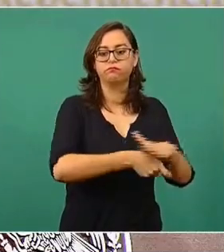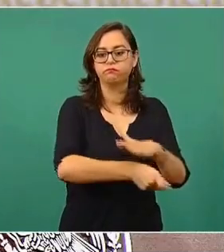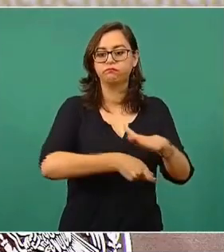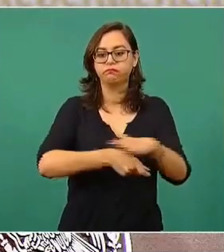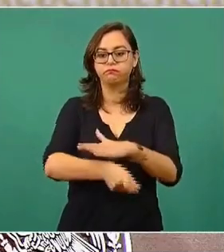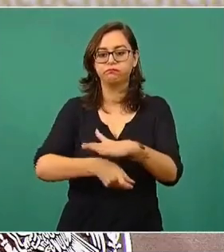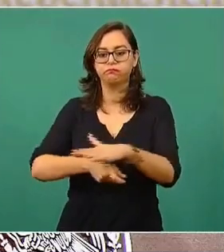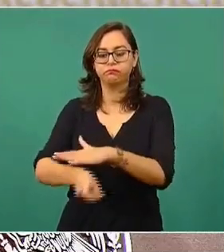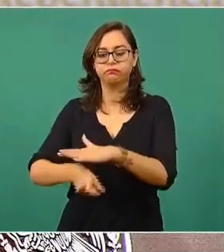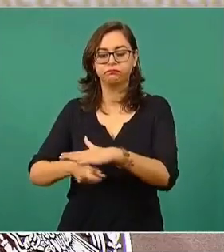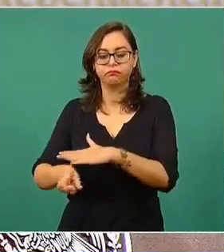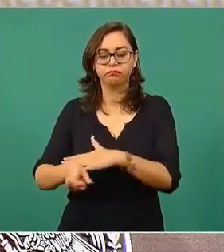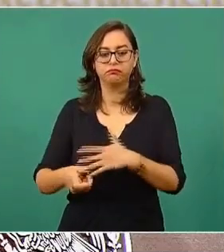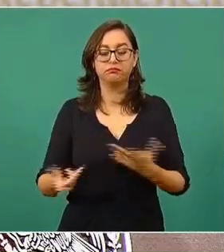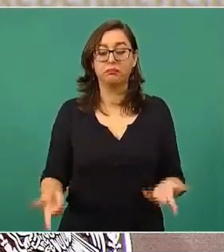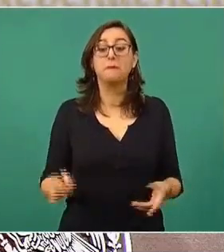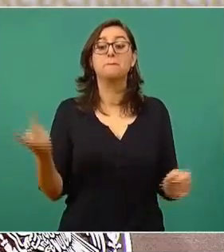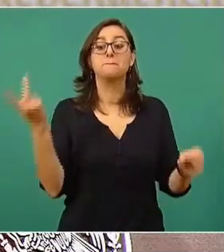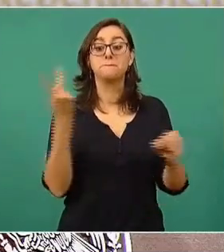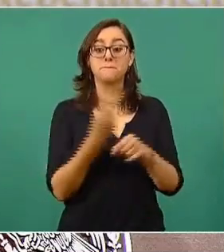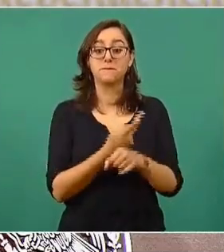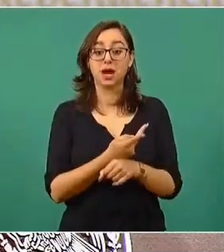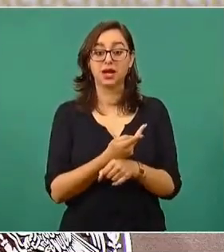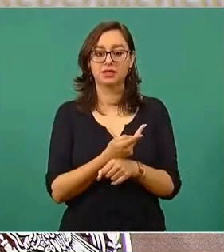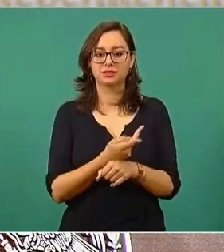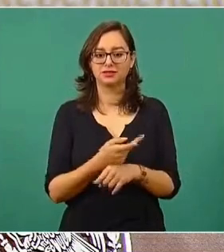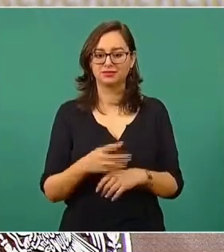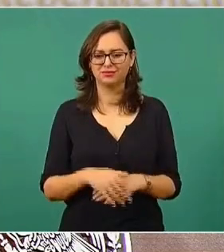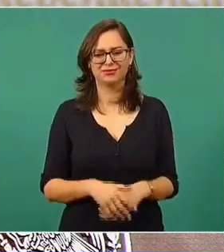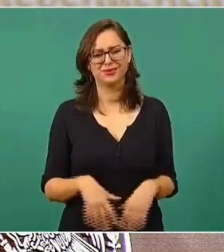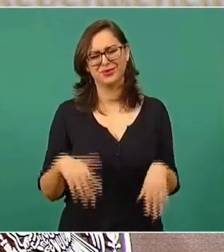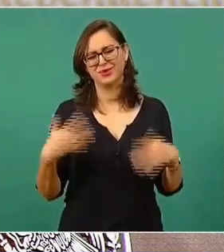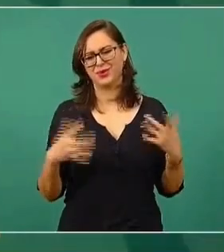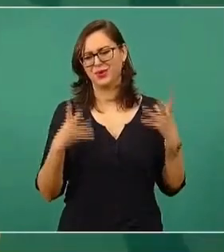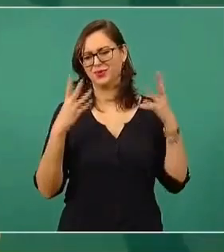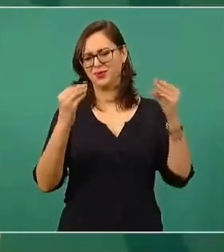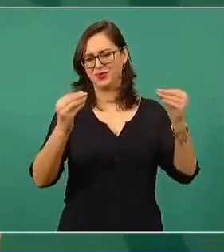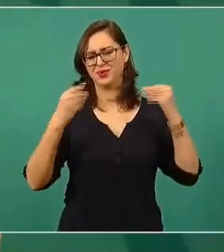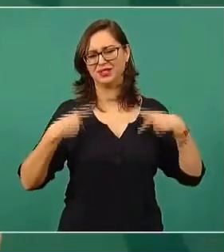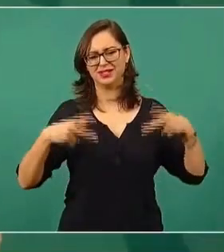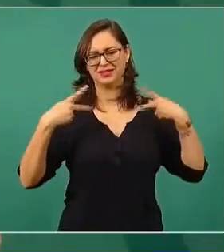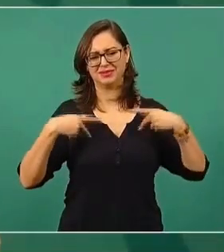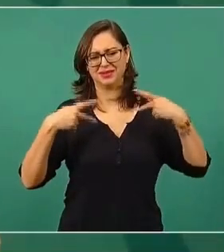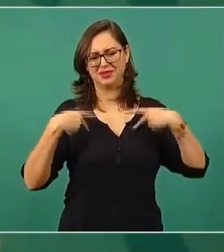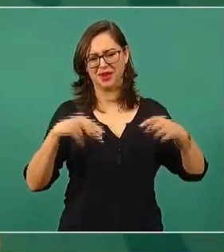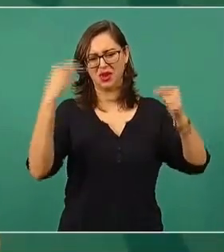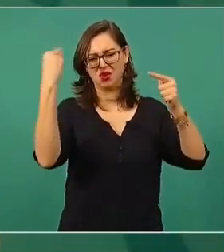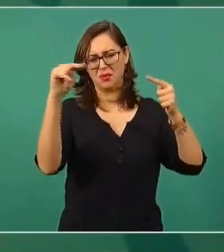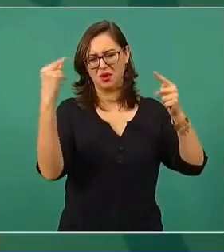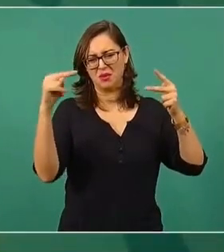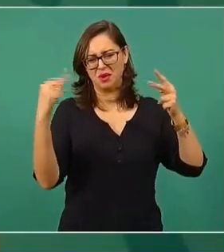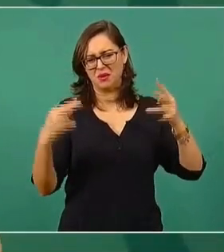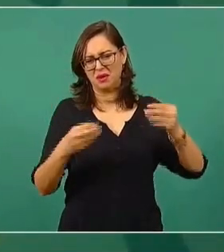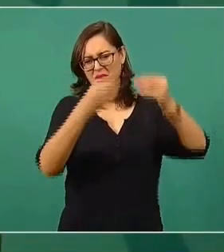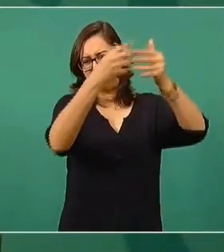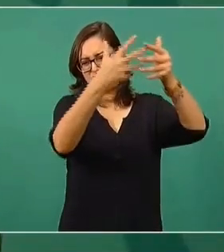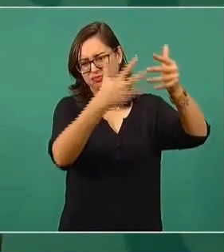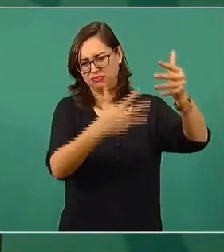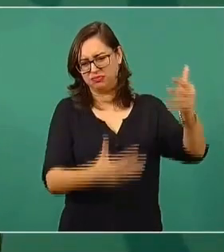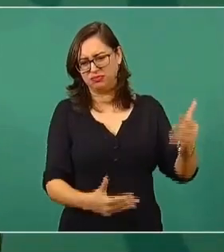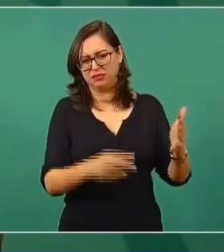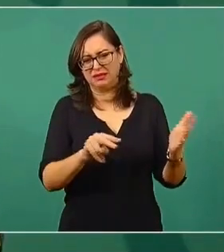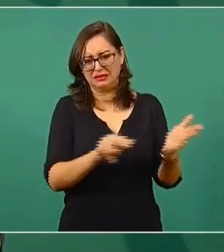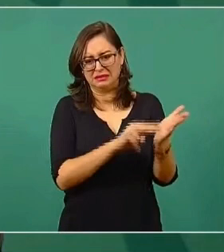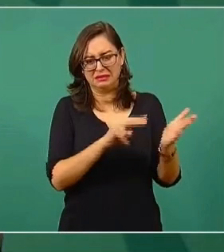venían los desplegados, los abajo firmantes, y algunos decían: no puede ser posible que